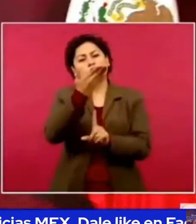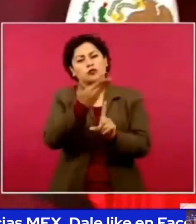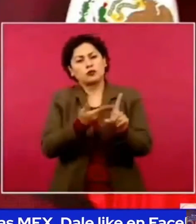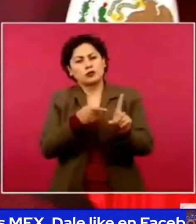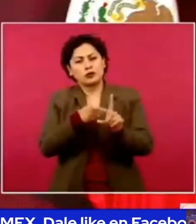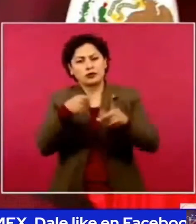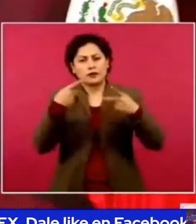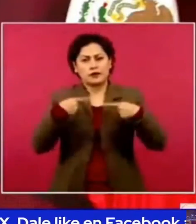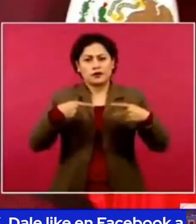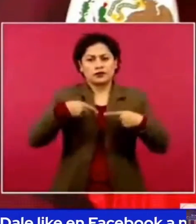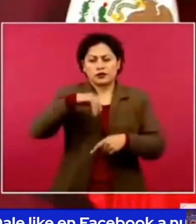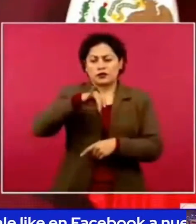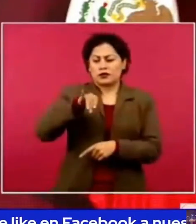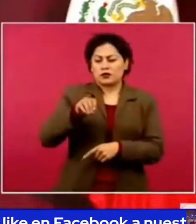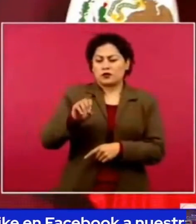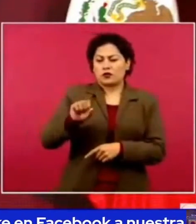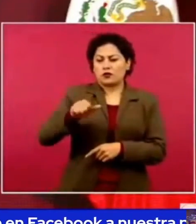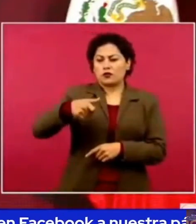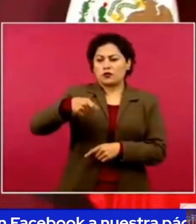Que como era antes,